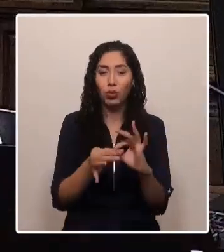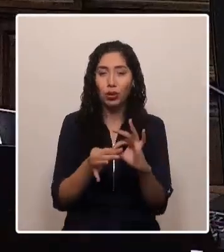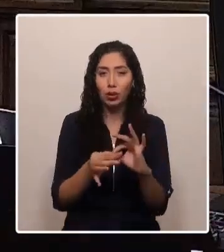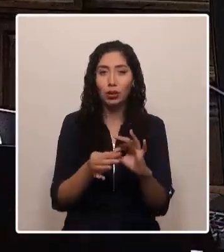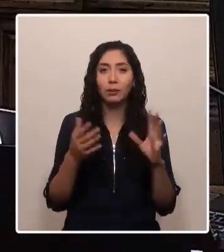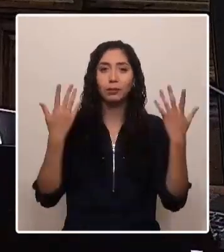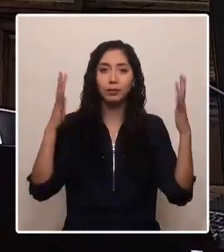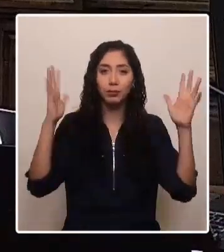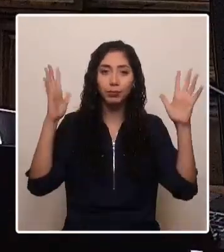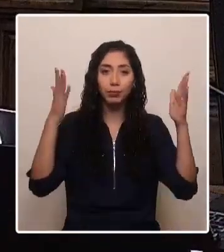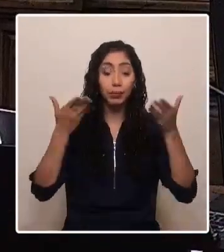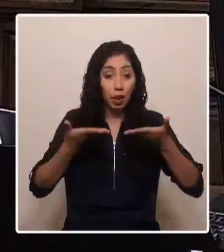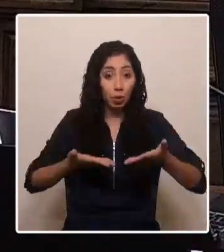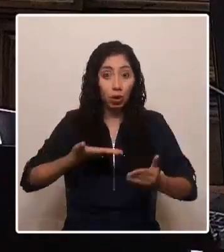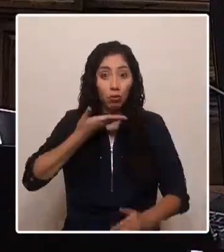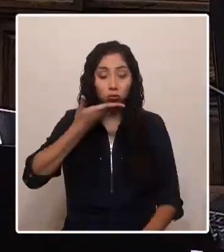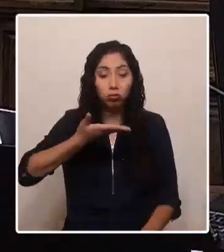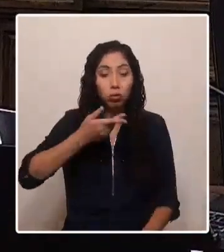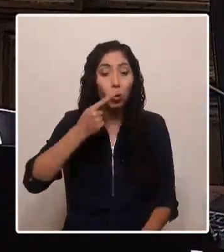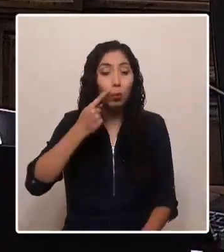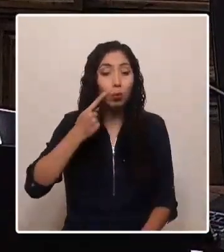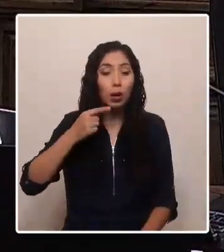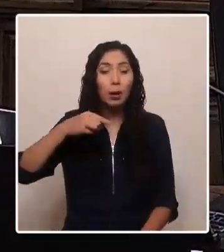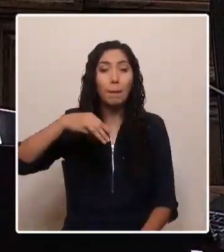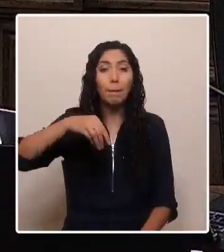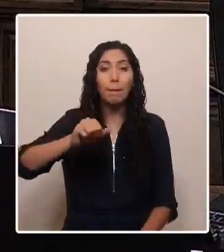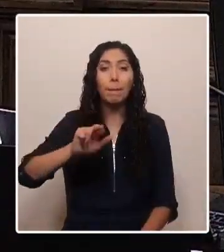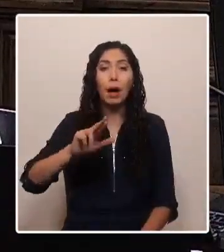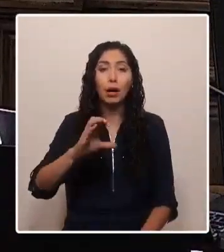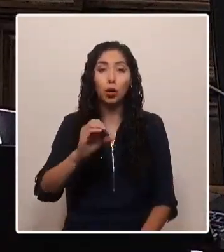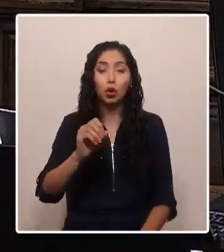Tiene la palabra el convencional Marcos Barraza.